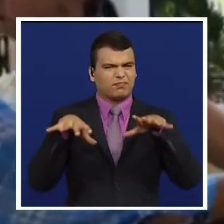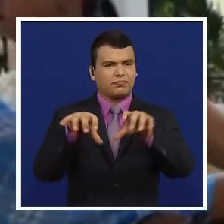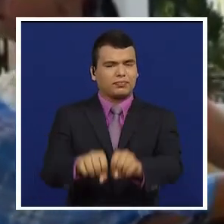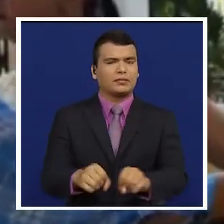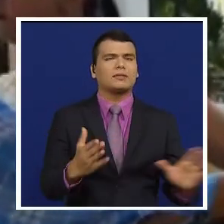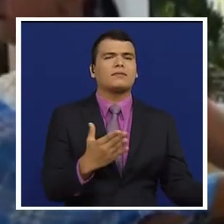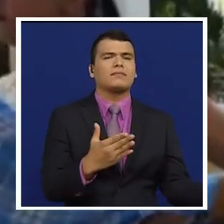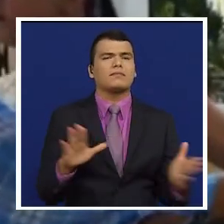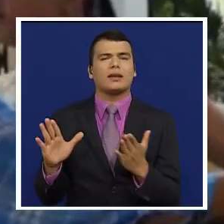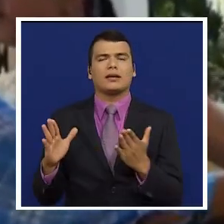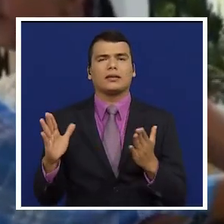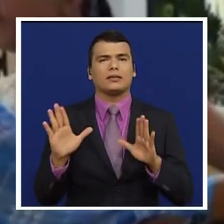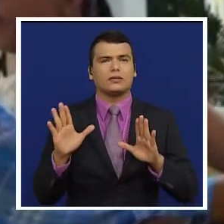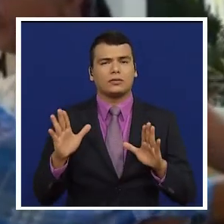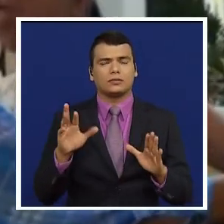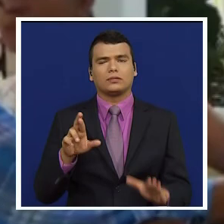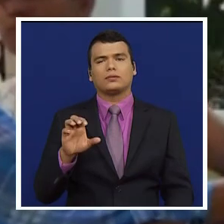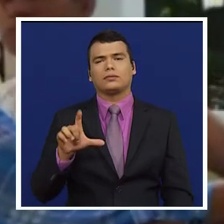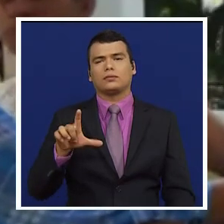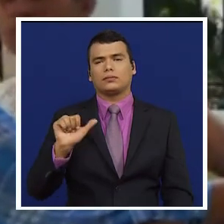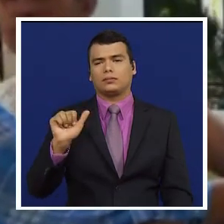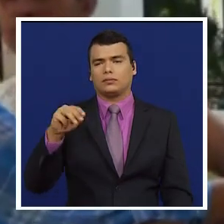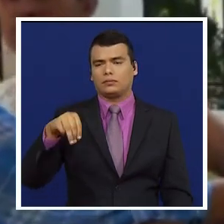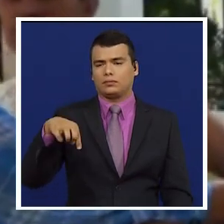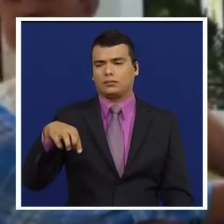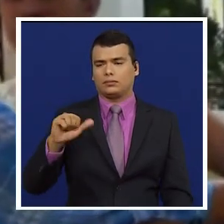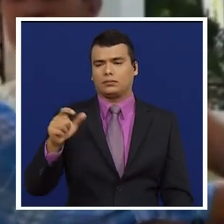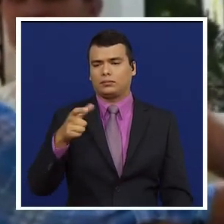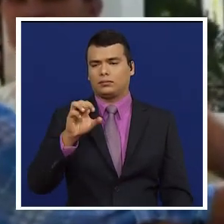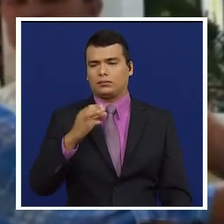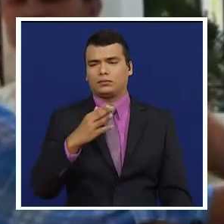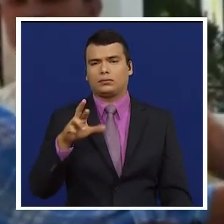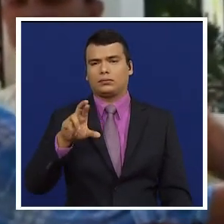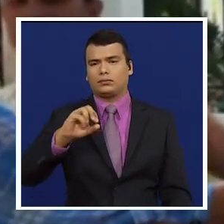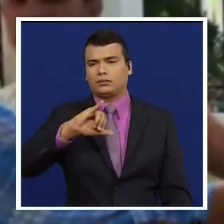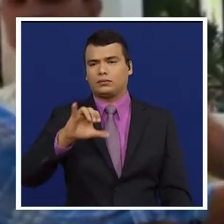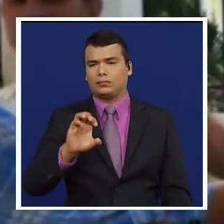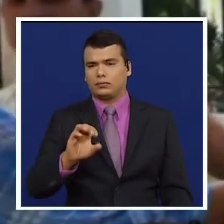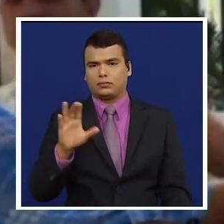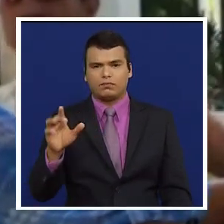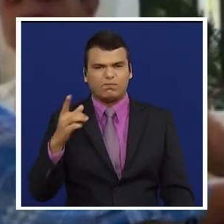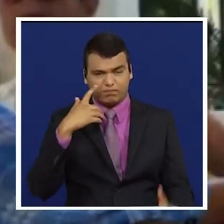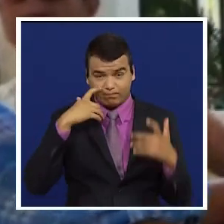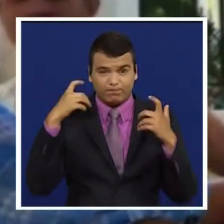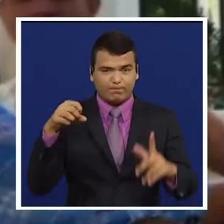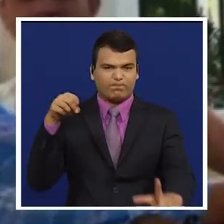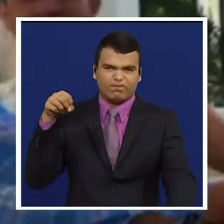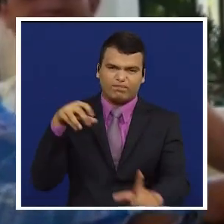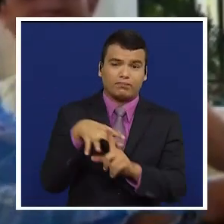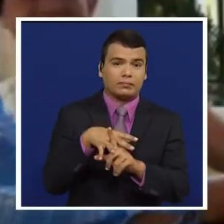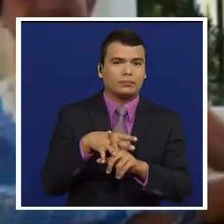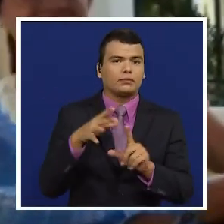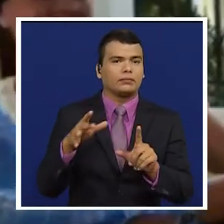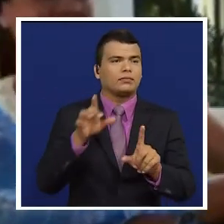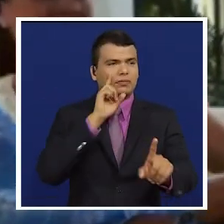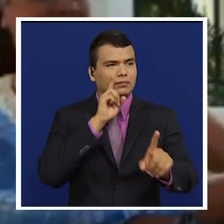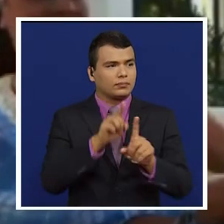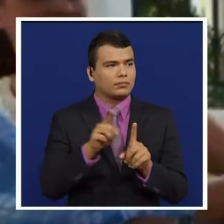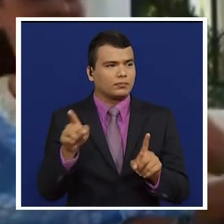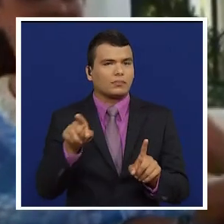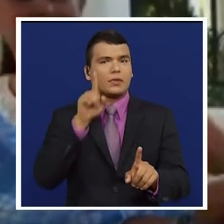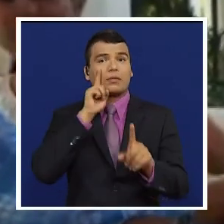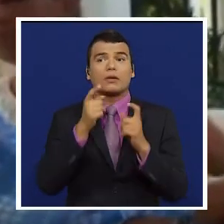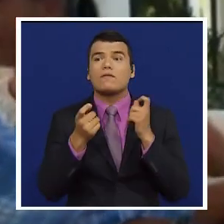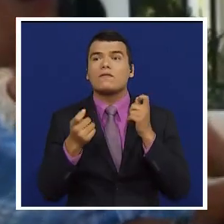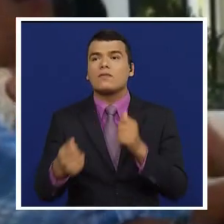plan Relámpago Rojo, lo estamos atacando contundente. Evitamos que con esto se financie para